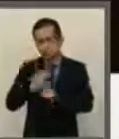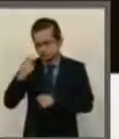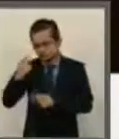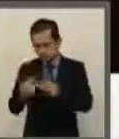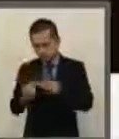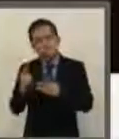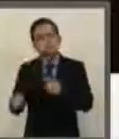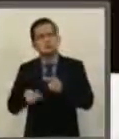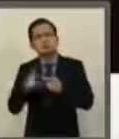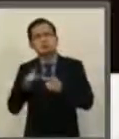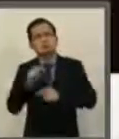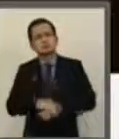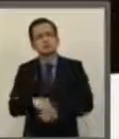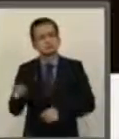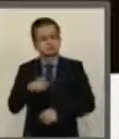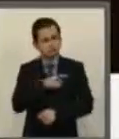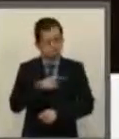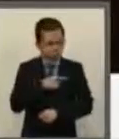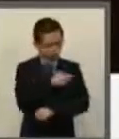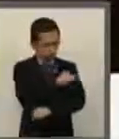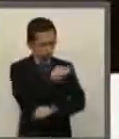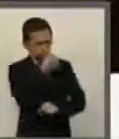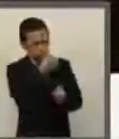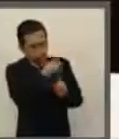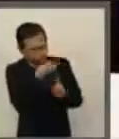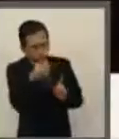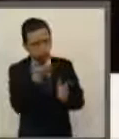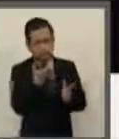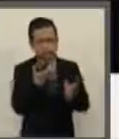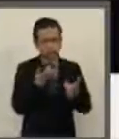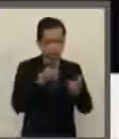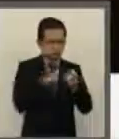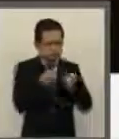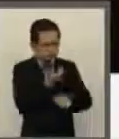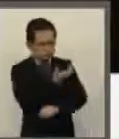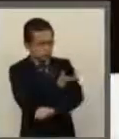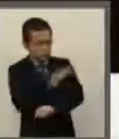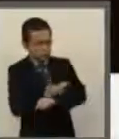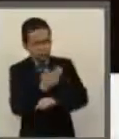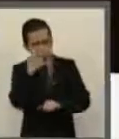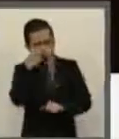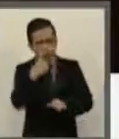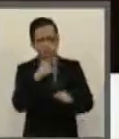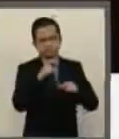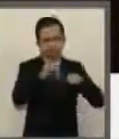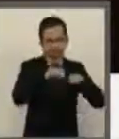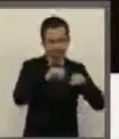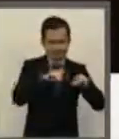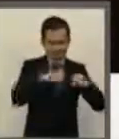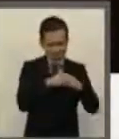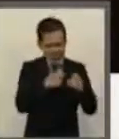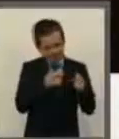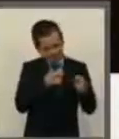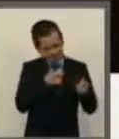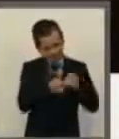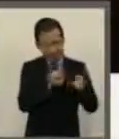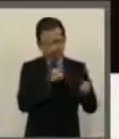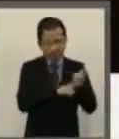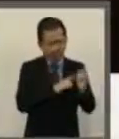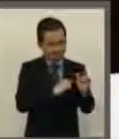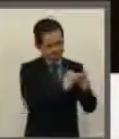y coordinar el sistema de control interno y la evaluación de la gestión gubernamental y de sus